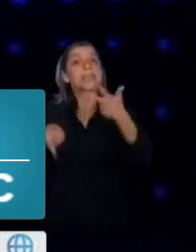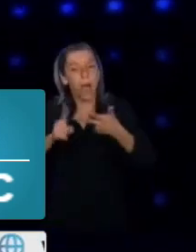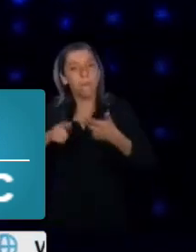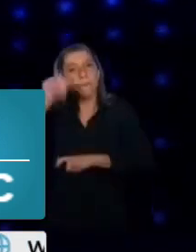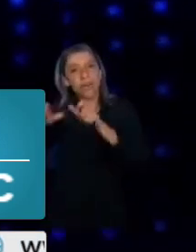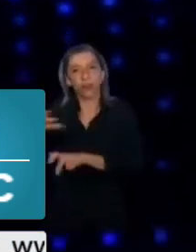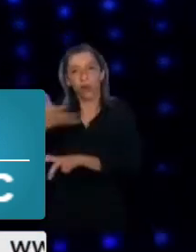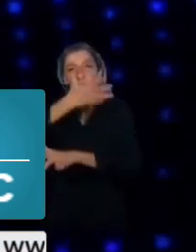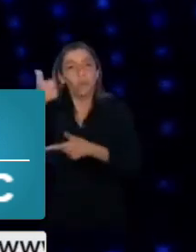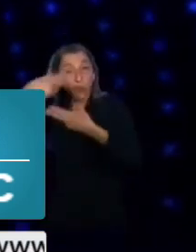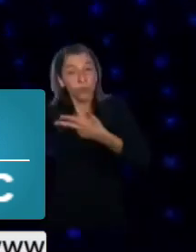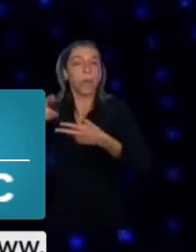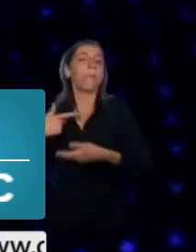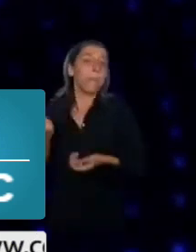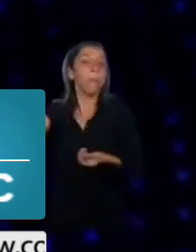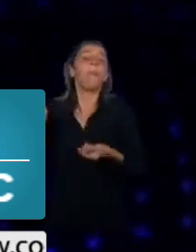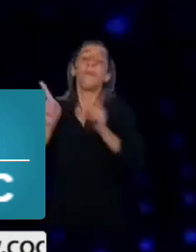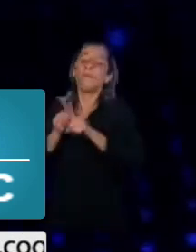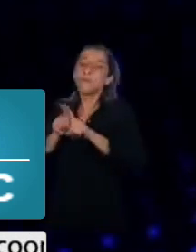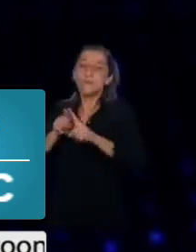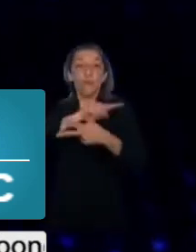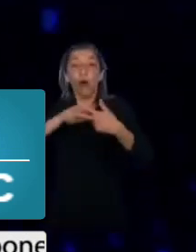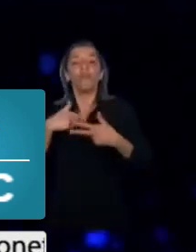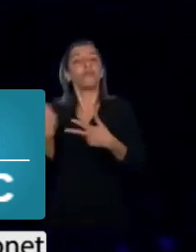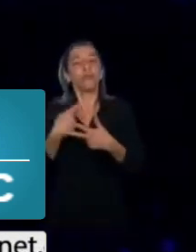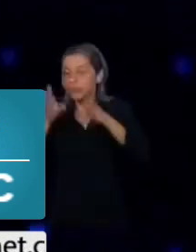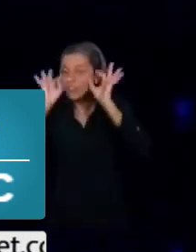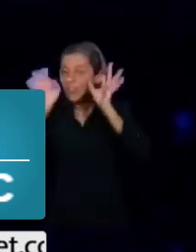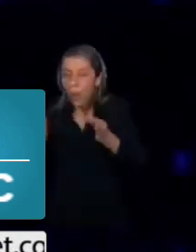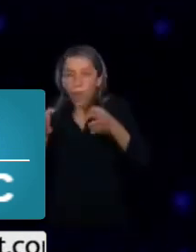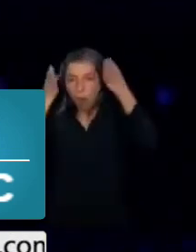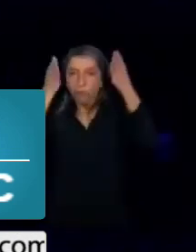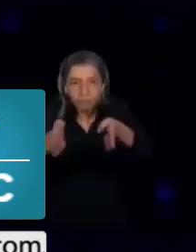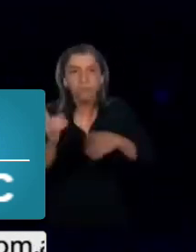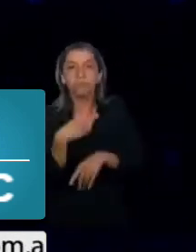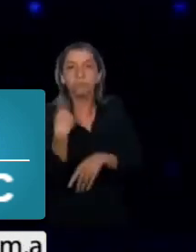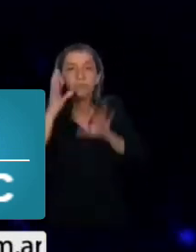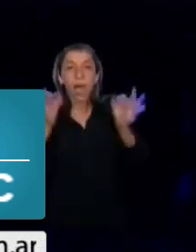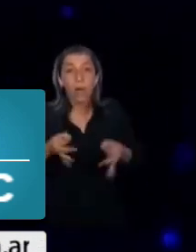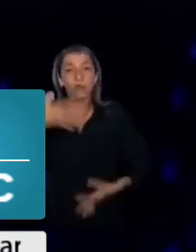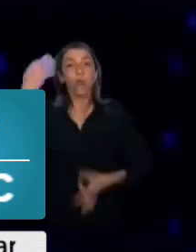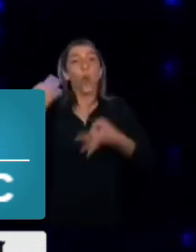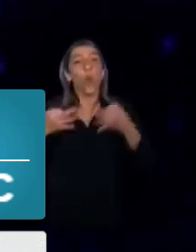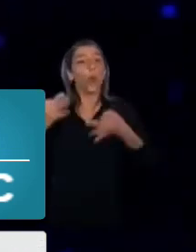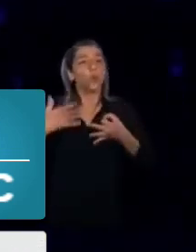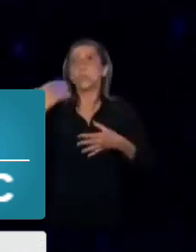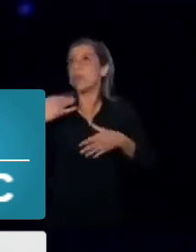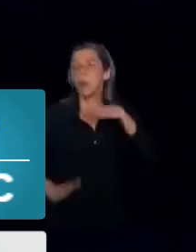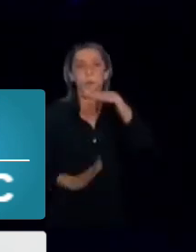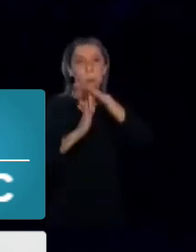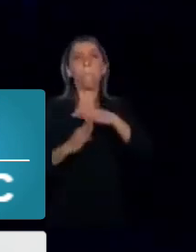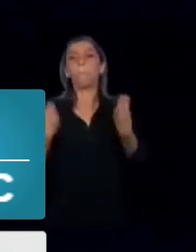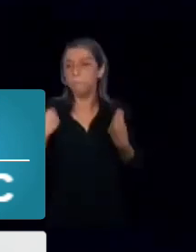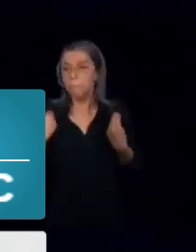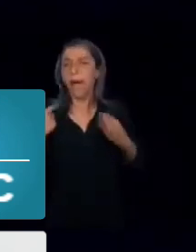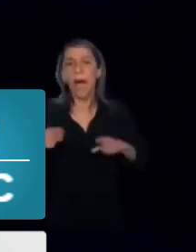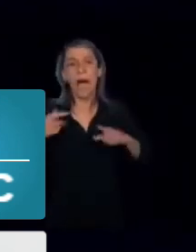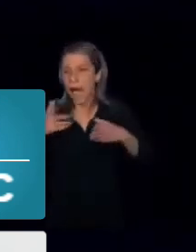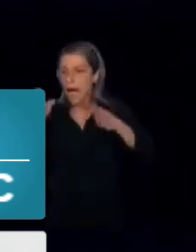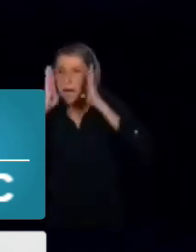sea indeciso saben que tien que votar por uno por otro salvo que voten en blanco Pero saben que tienen que votar no hay otra